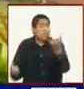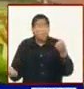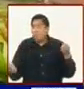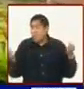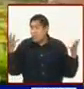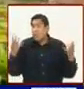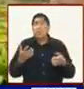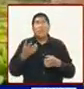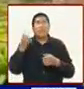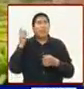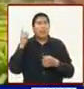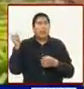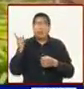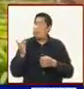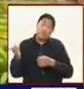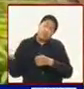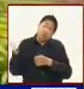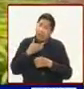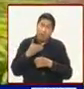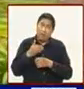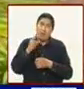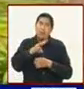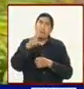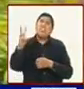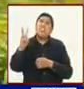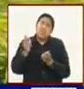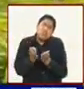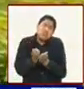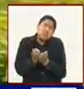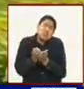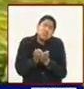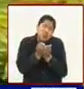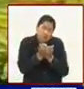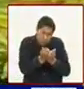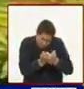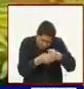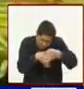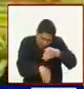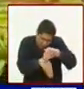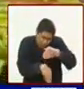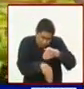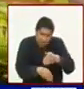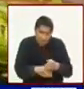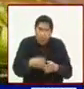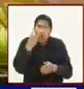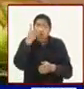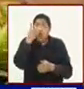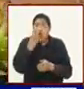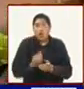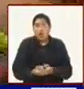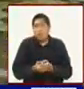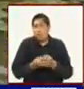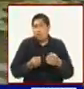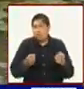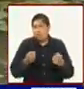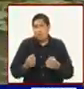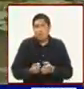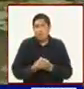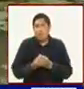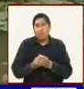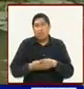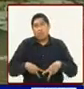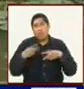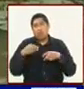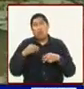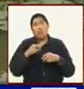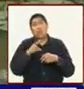Ahí lo mandé y él trajo 26 plantitas, y de esas 26 fue que sobrevivió una sola, una. Y, pero